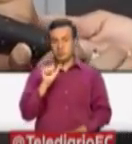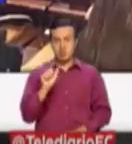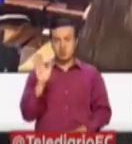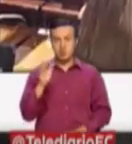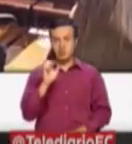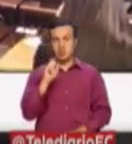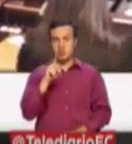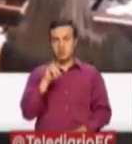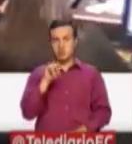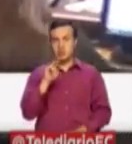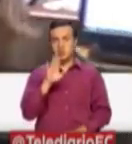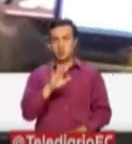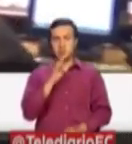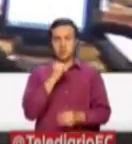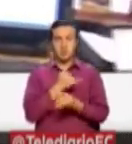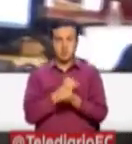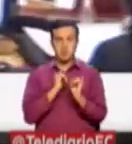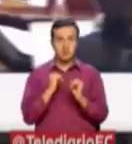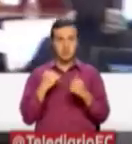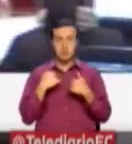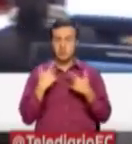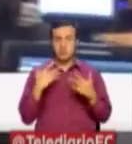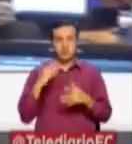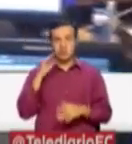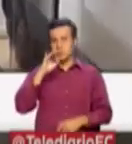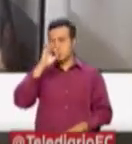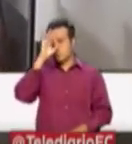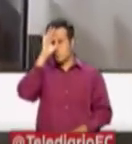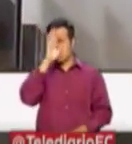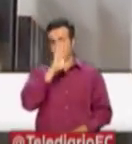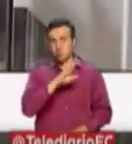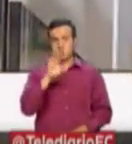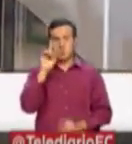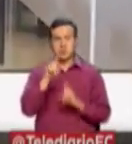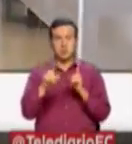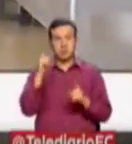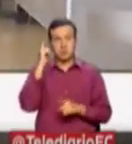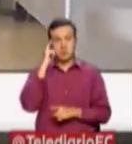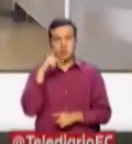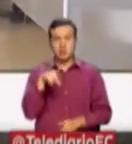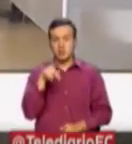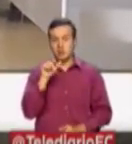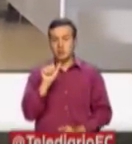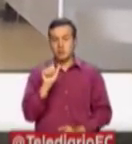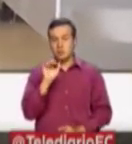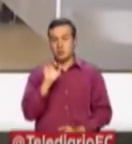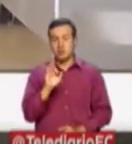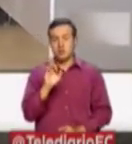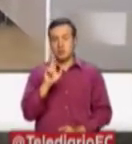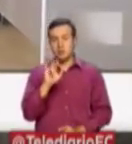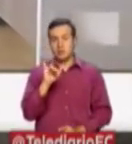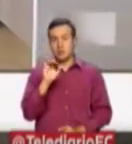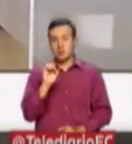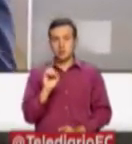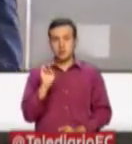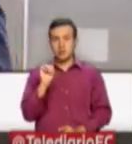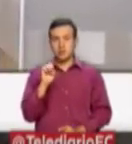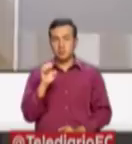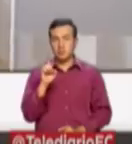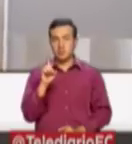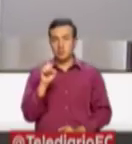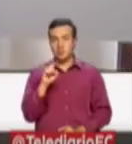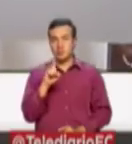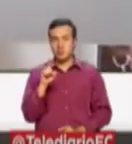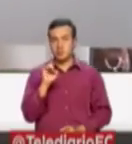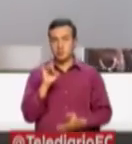fiscalización en los independientes tampoco existe una postura en común pues hay quienes como patricio mendoza no cree conveniente en esta coyuntura dar